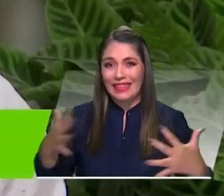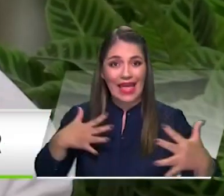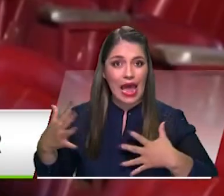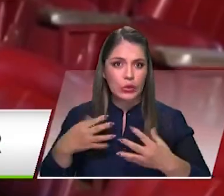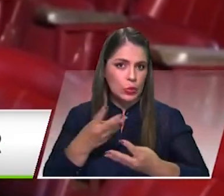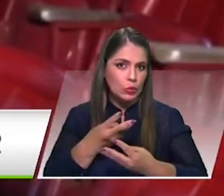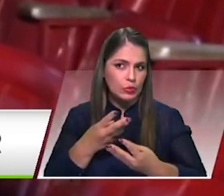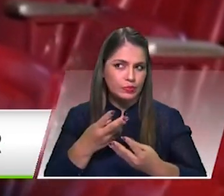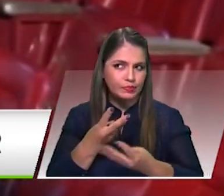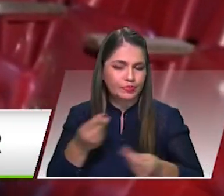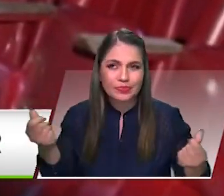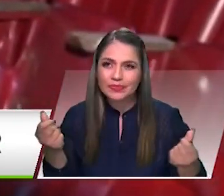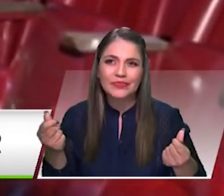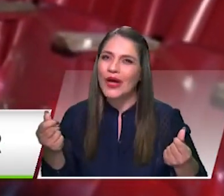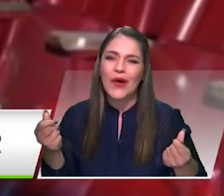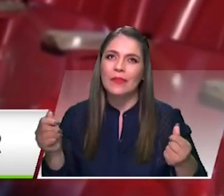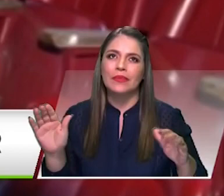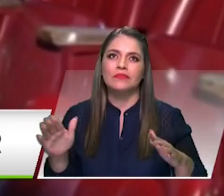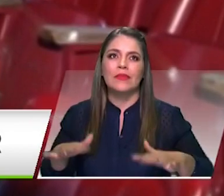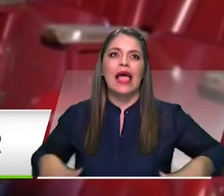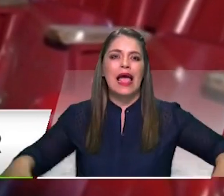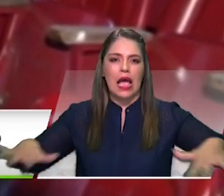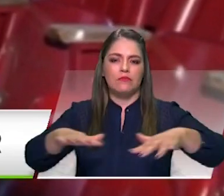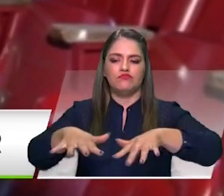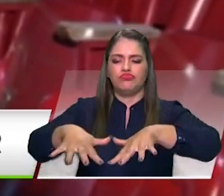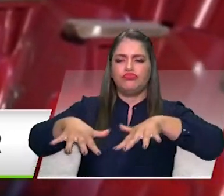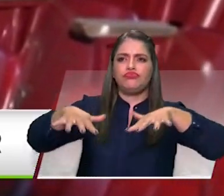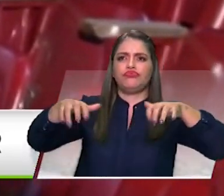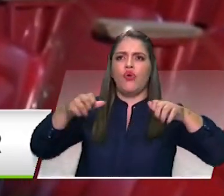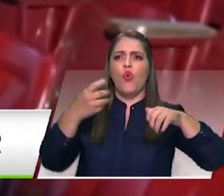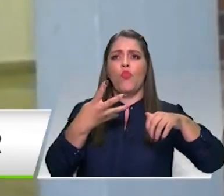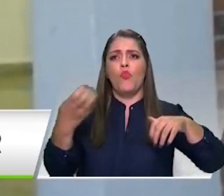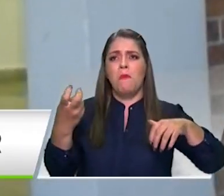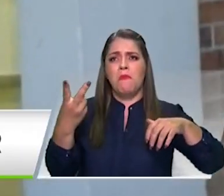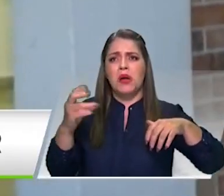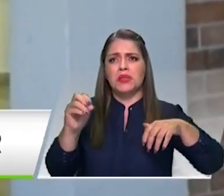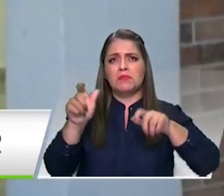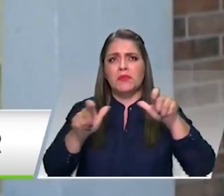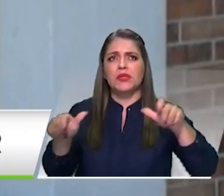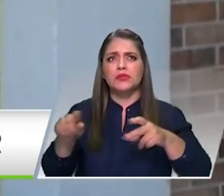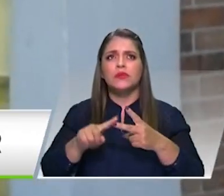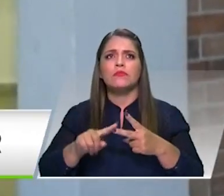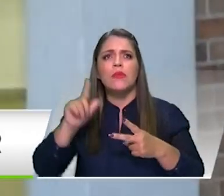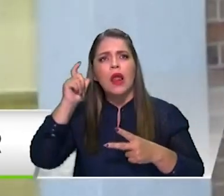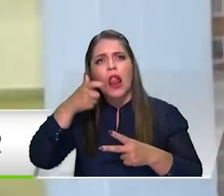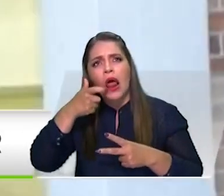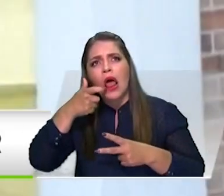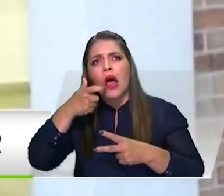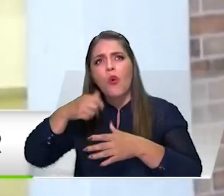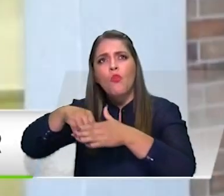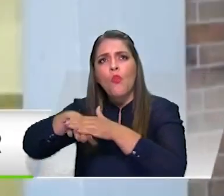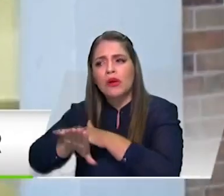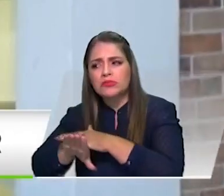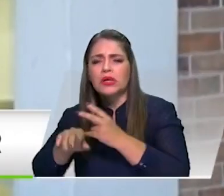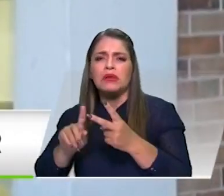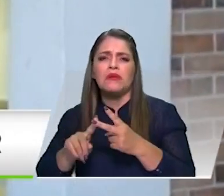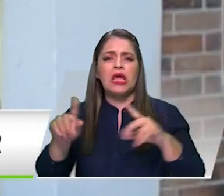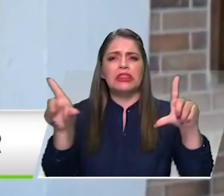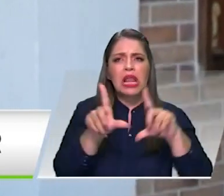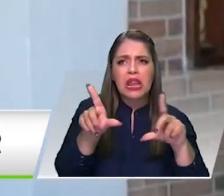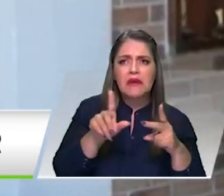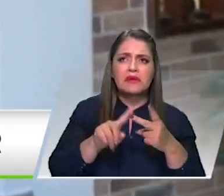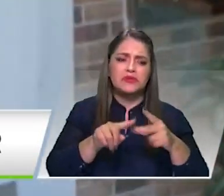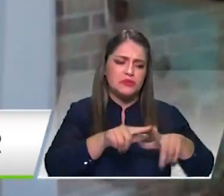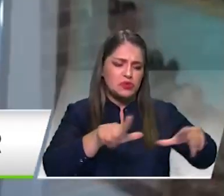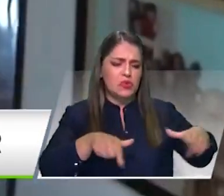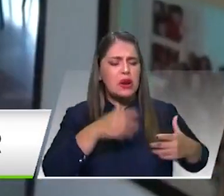desaparecía del todo. La sede contaba con un auditorio para 420 personas, un estudio de audio y de grabación, otro de televisión, camerinos y espacios